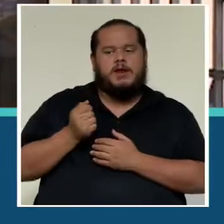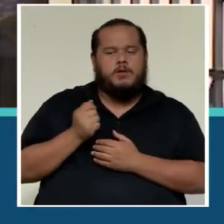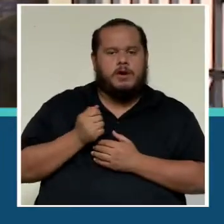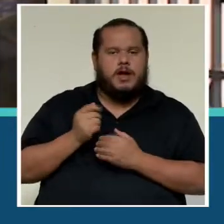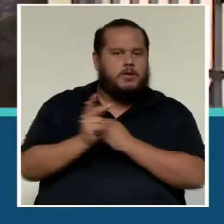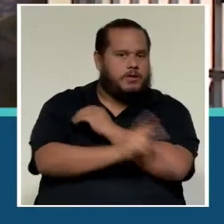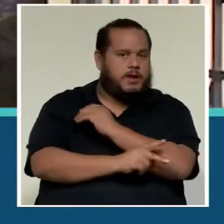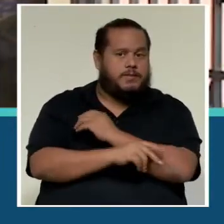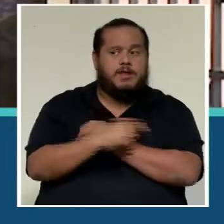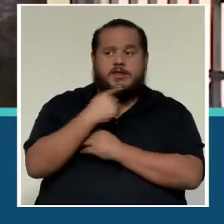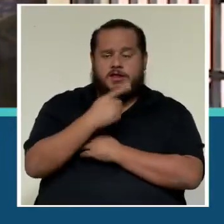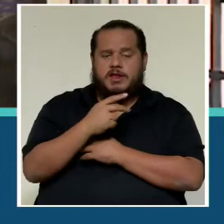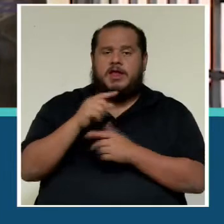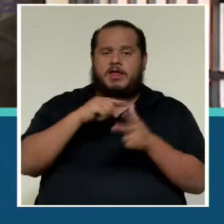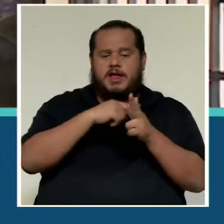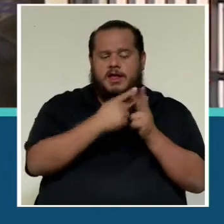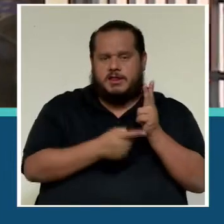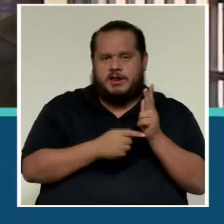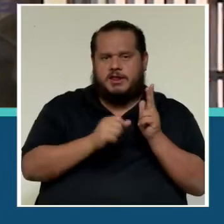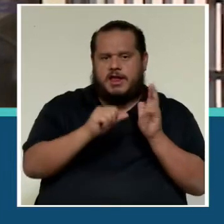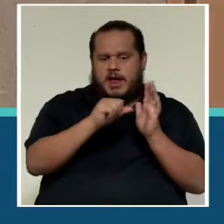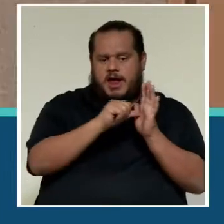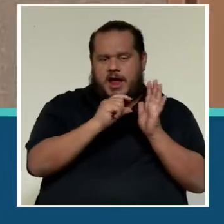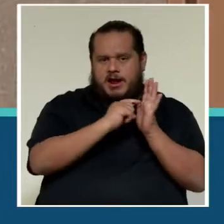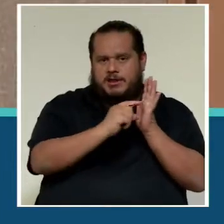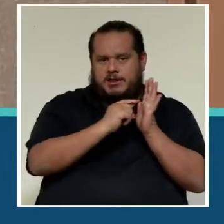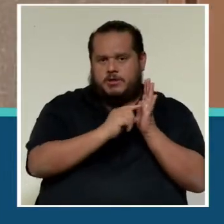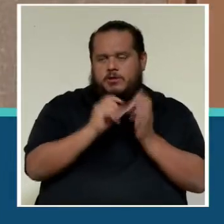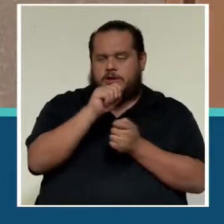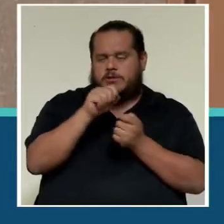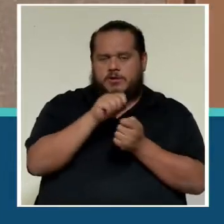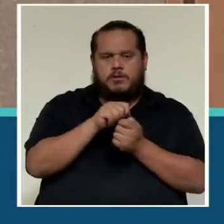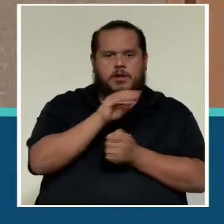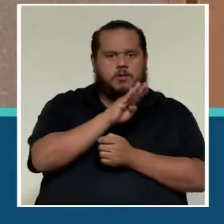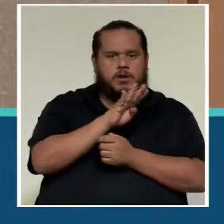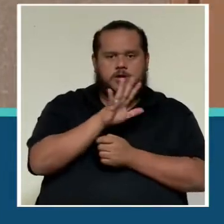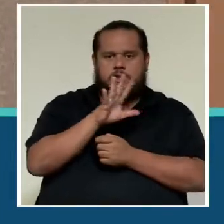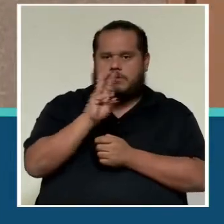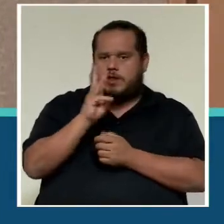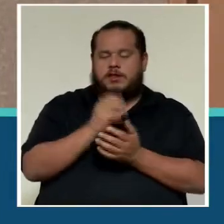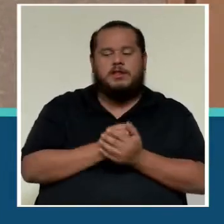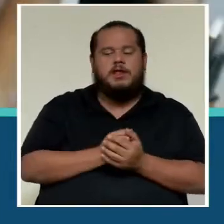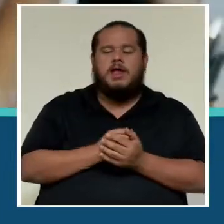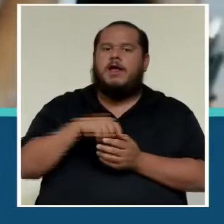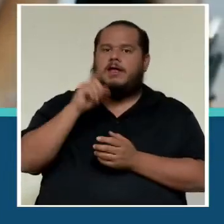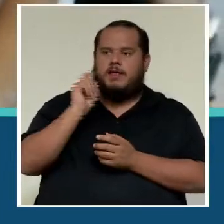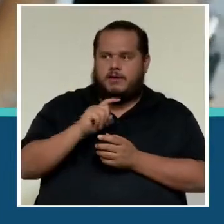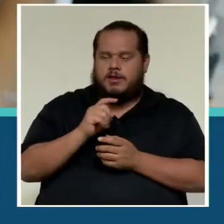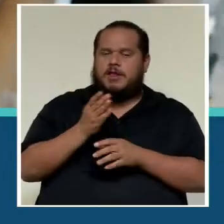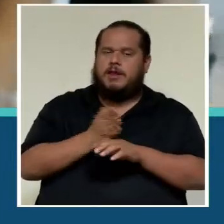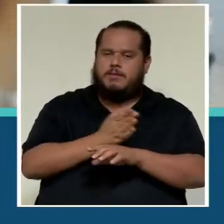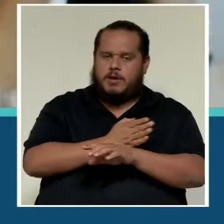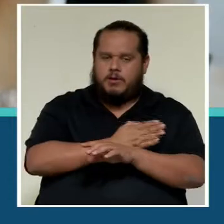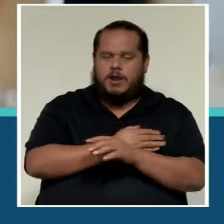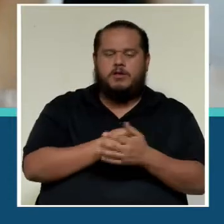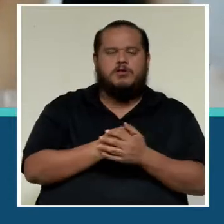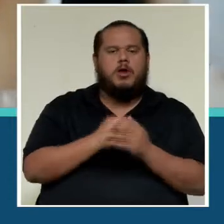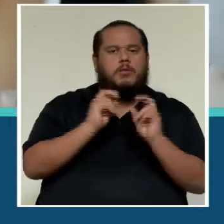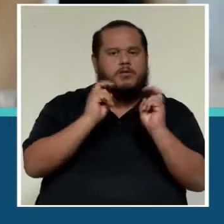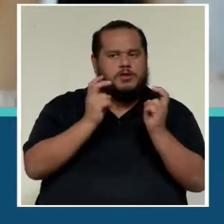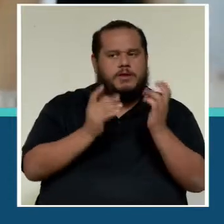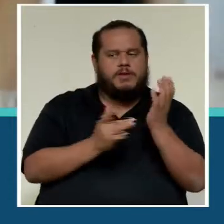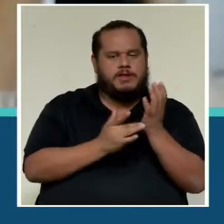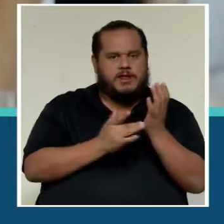Estado considera que hay 3 artículos específicos, el 4, el 5 y el 6, que deberían ser mejorados por un tema de